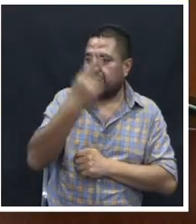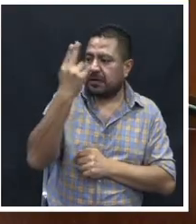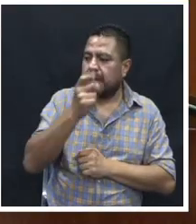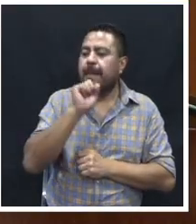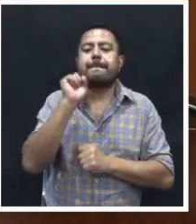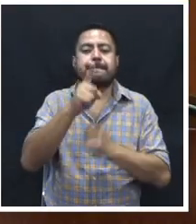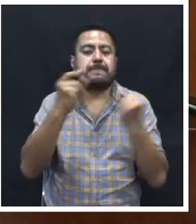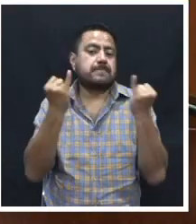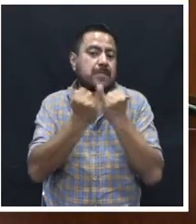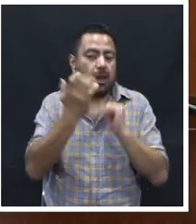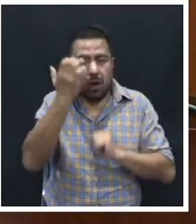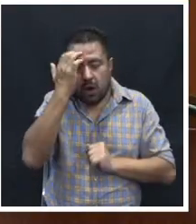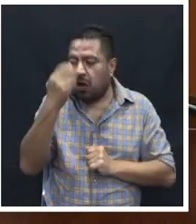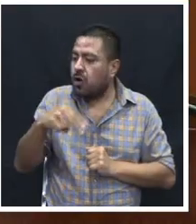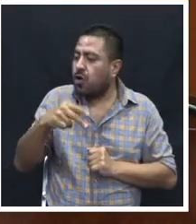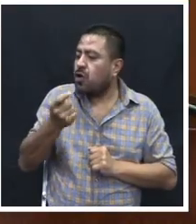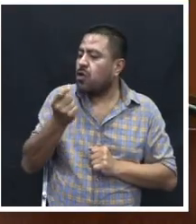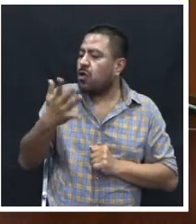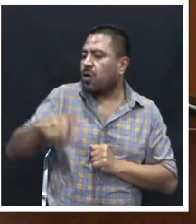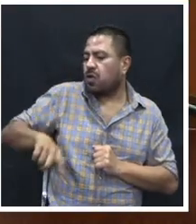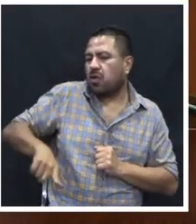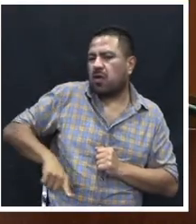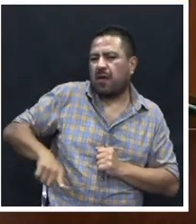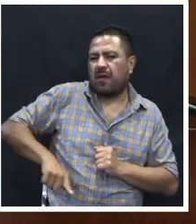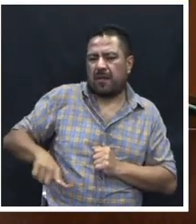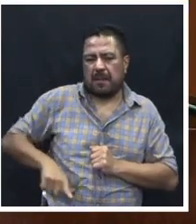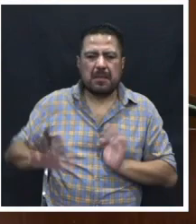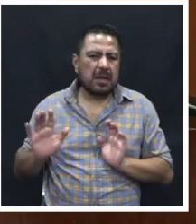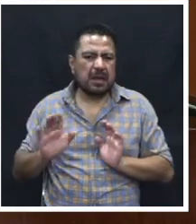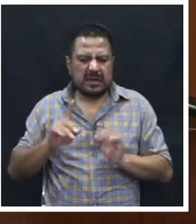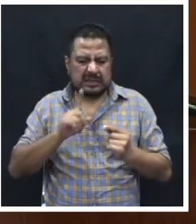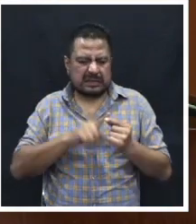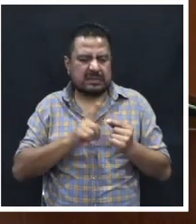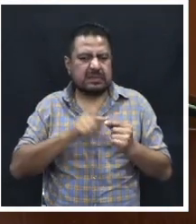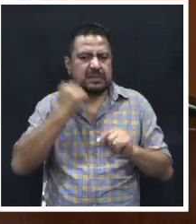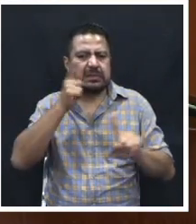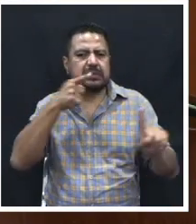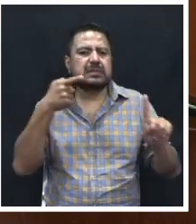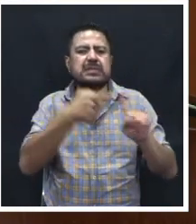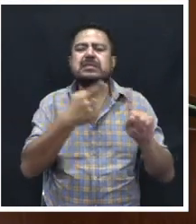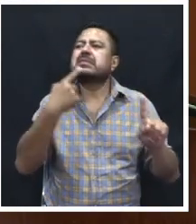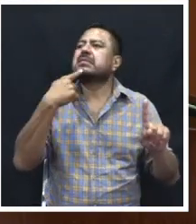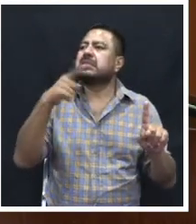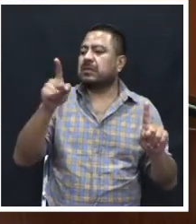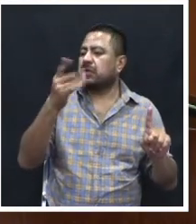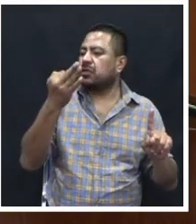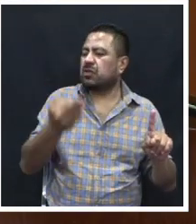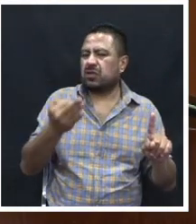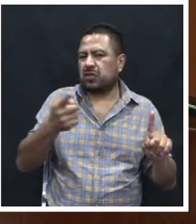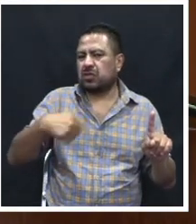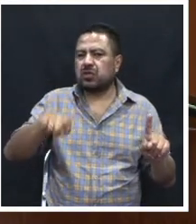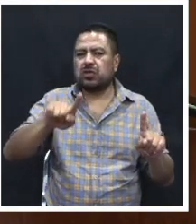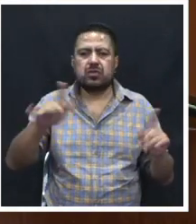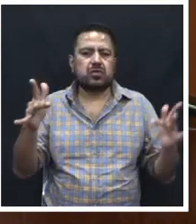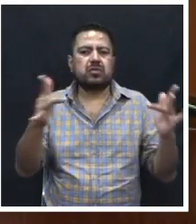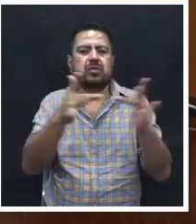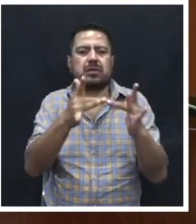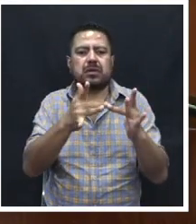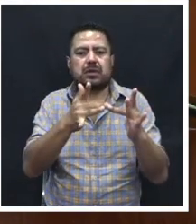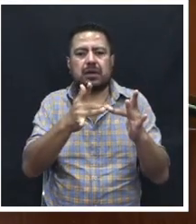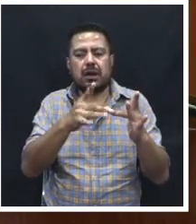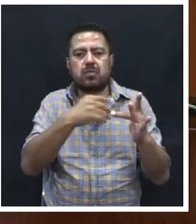Incluso conocer el nombre de algún funcionario público y a quien quiero dirigir una queja o un medio de contacto para reportar